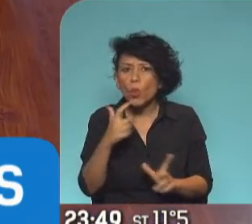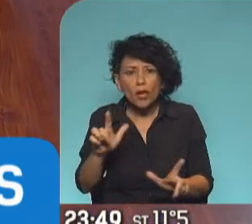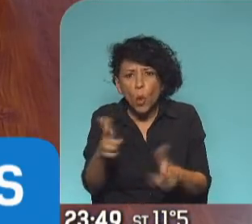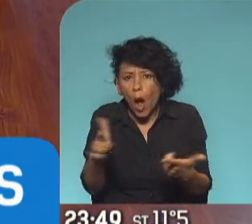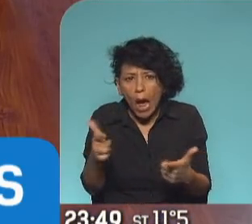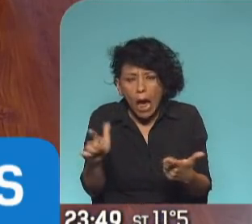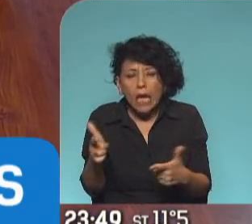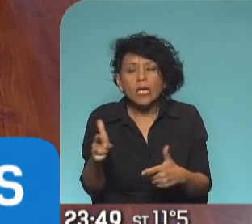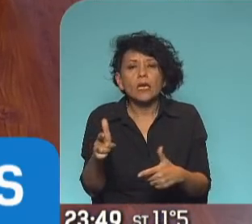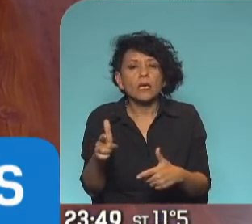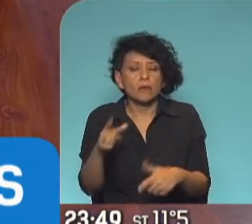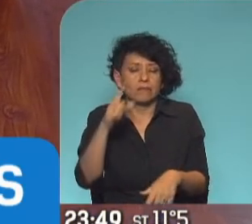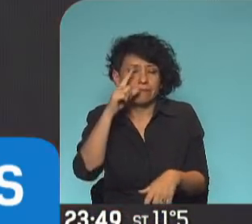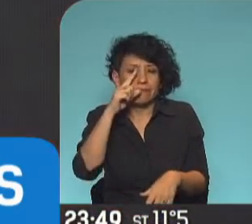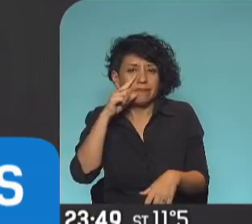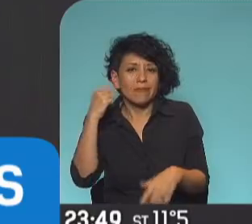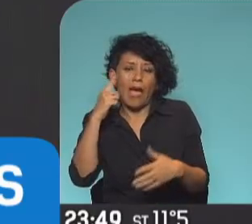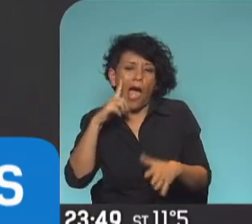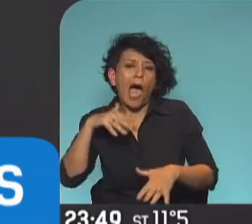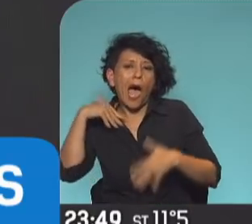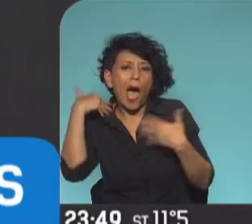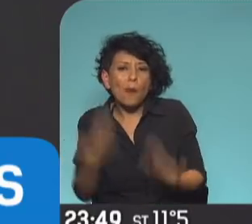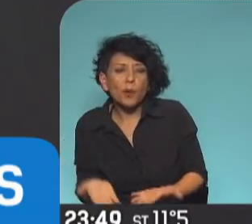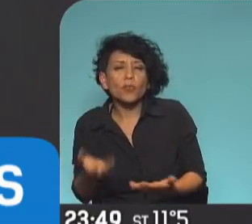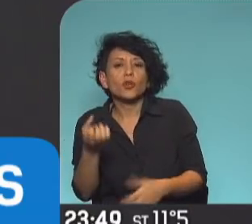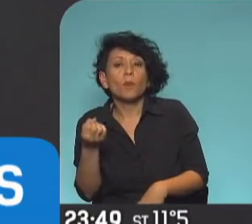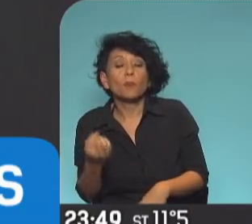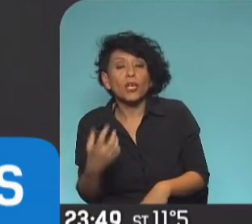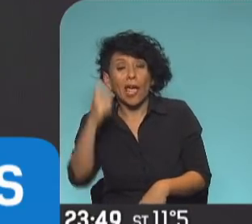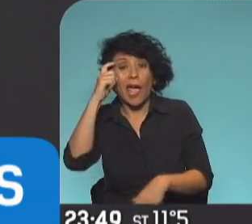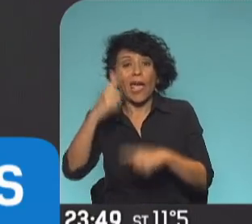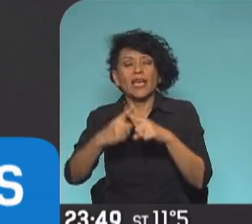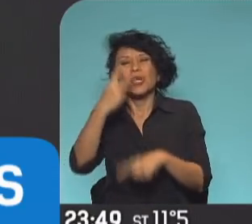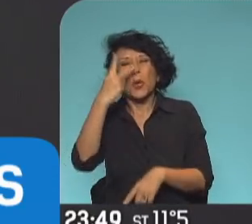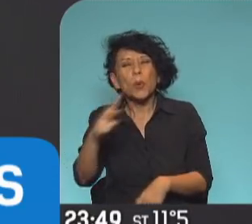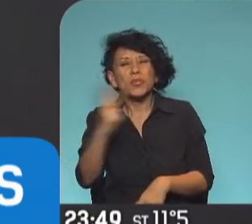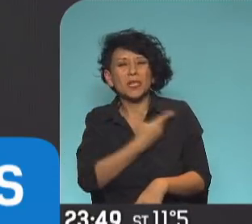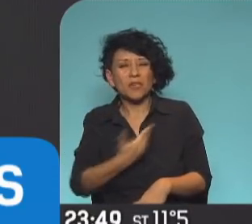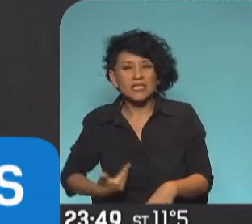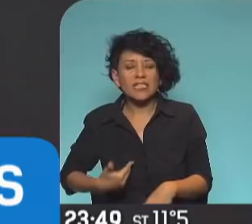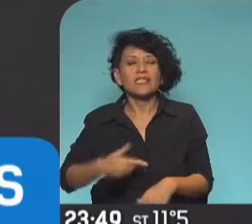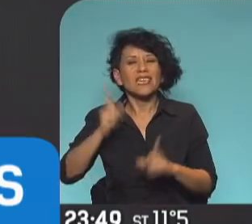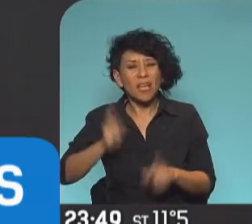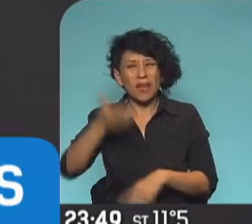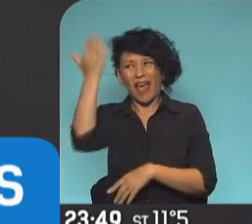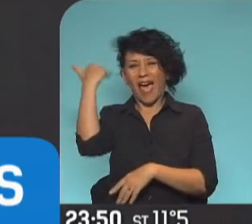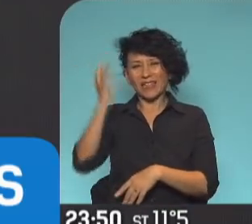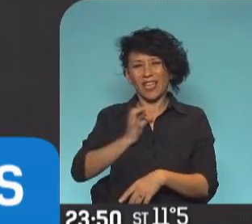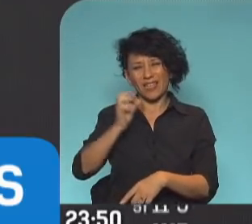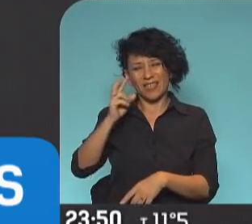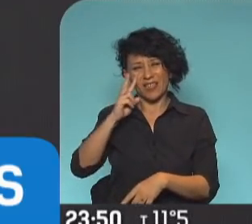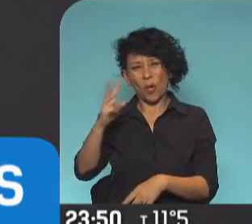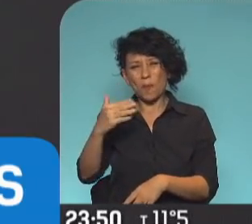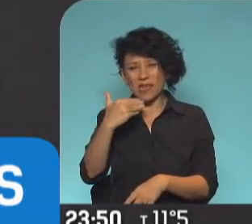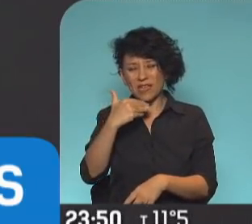hubo un aprovechamiento absoluto de tener a un ex vicepresidente y candidato a presidente que sacó una